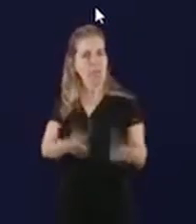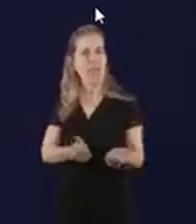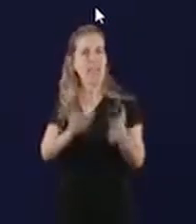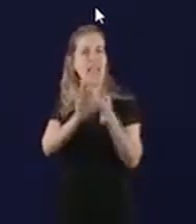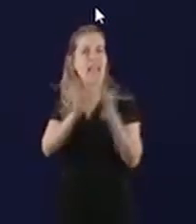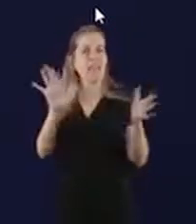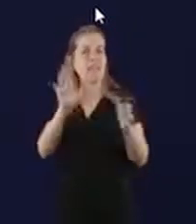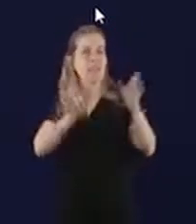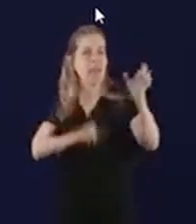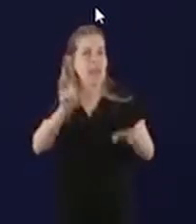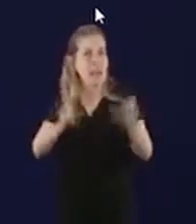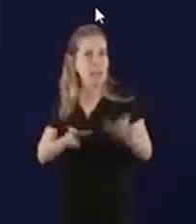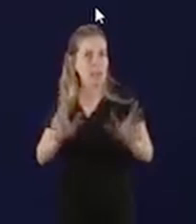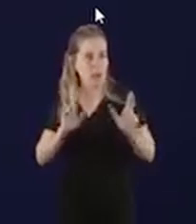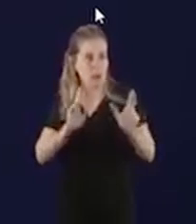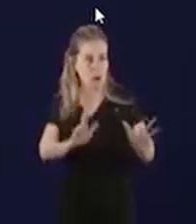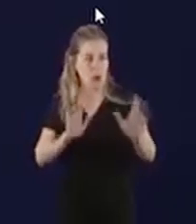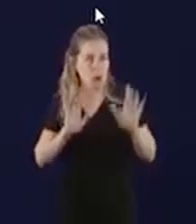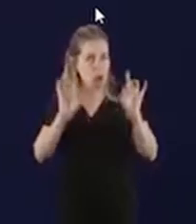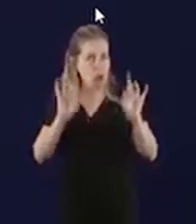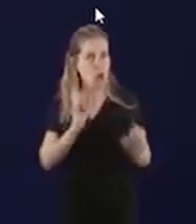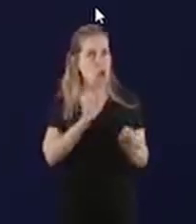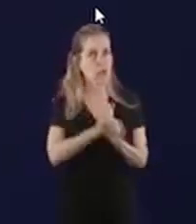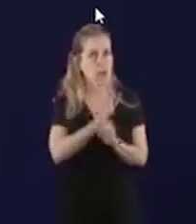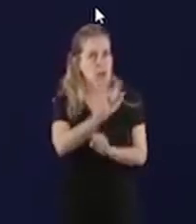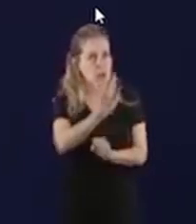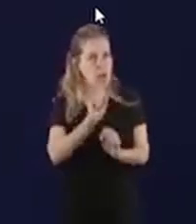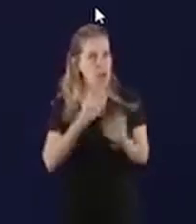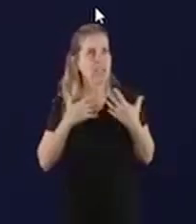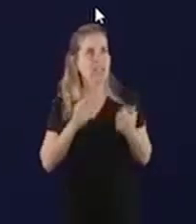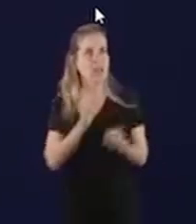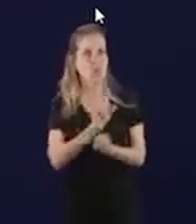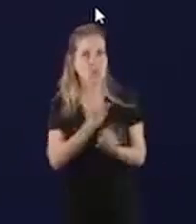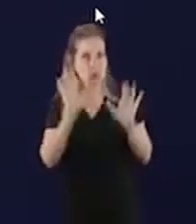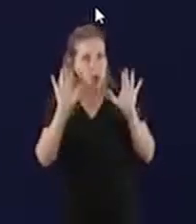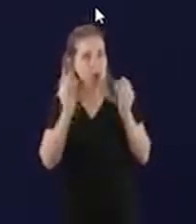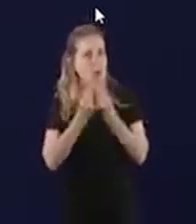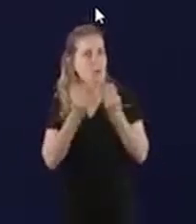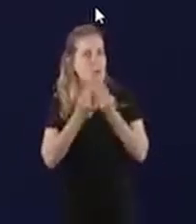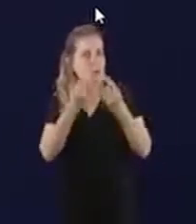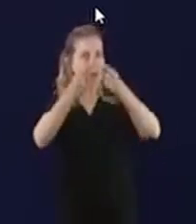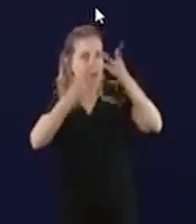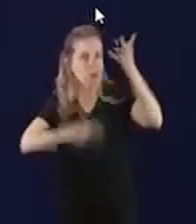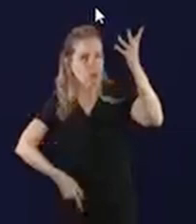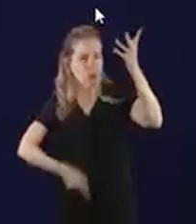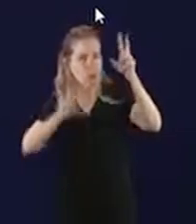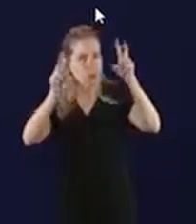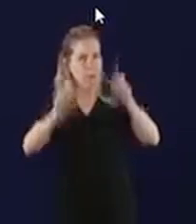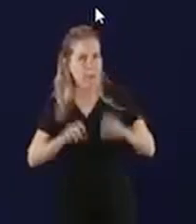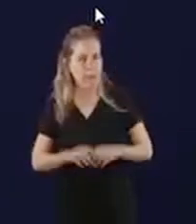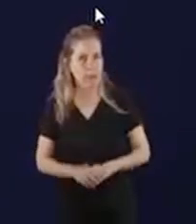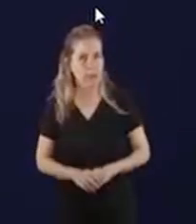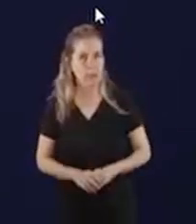gente Repito no solo en materia laboral no solo en materia de salud sino en otro montón de de